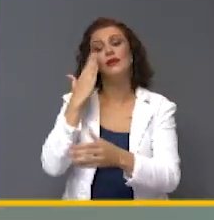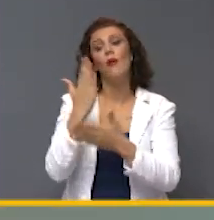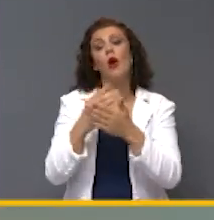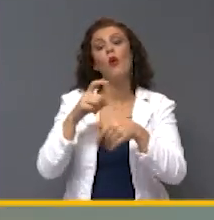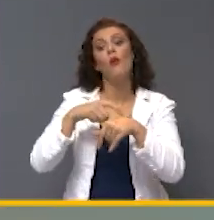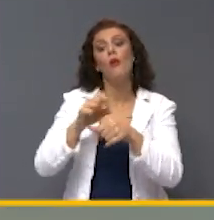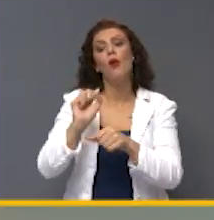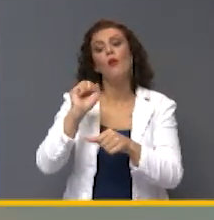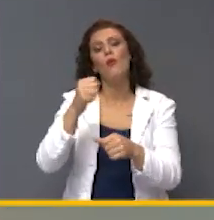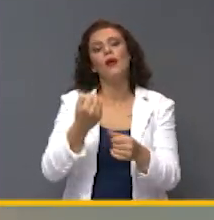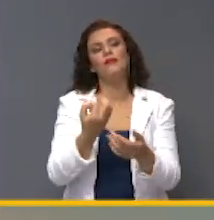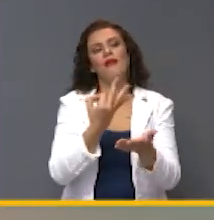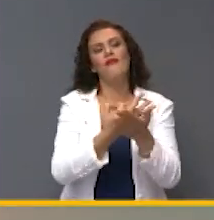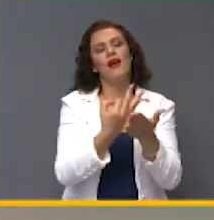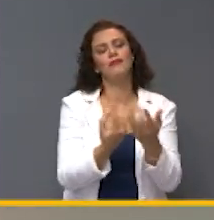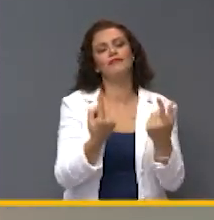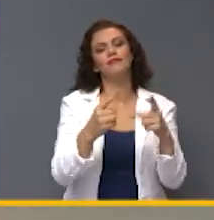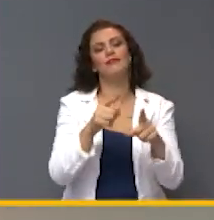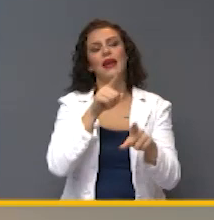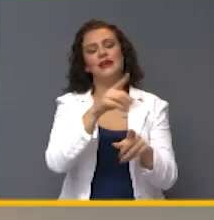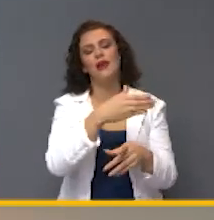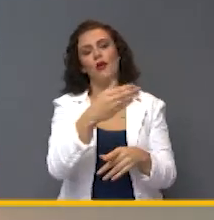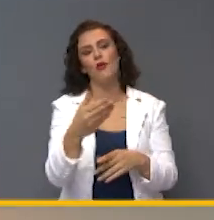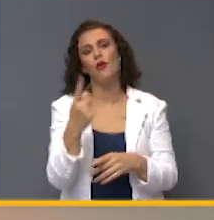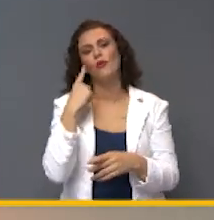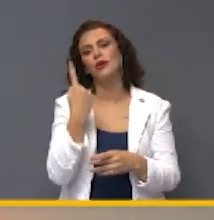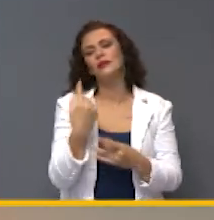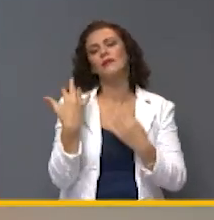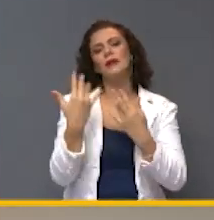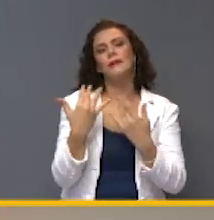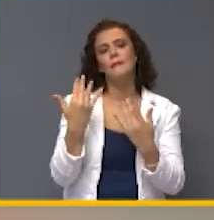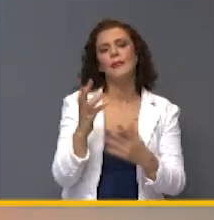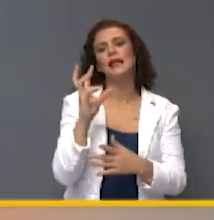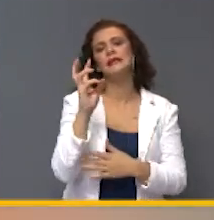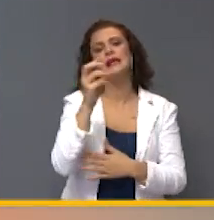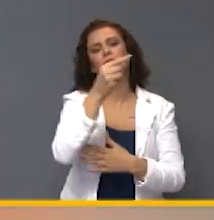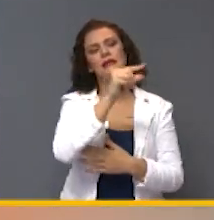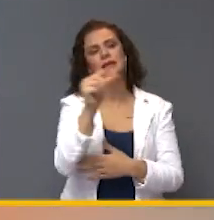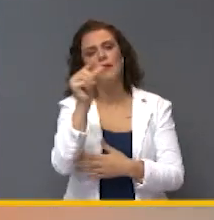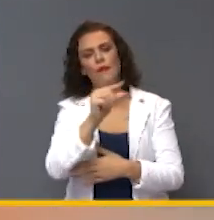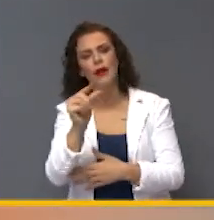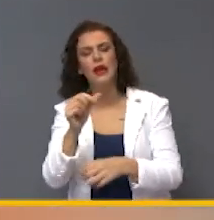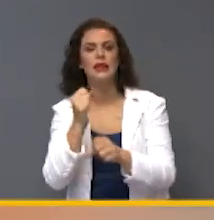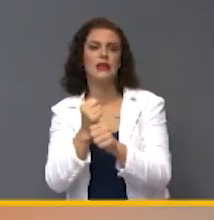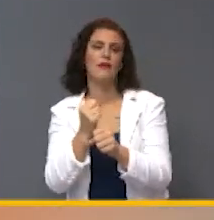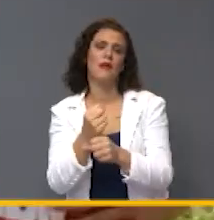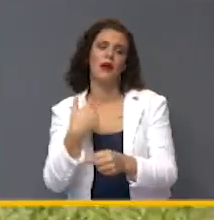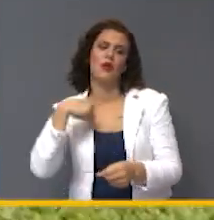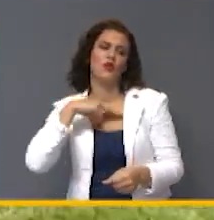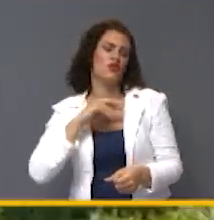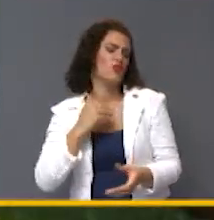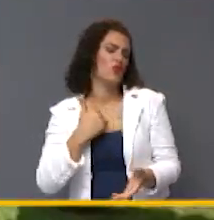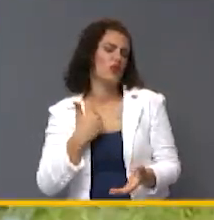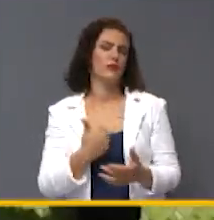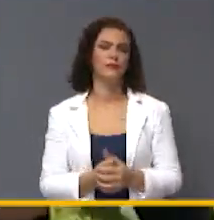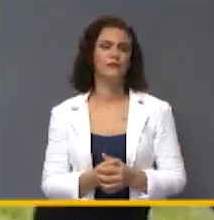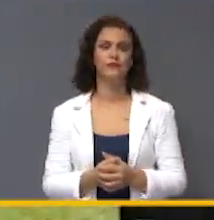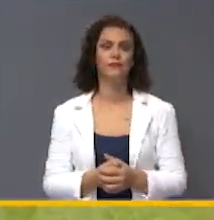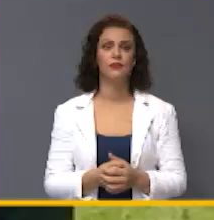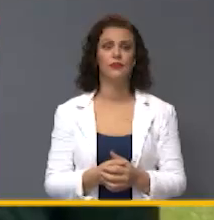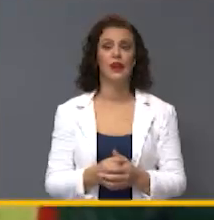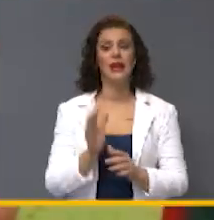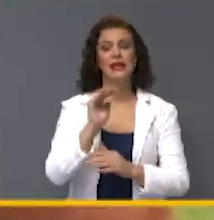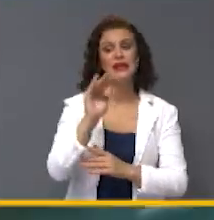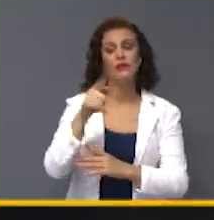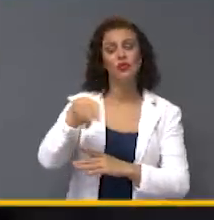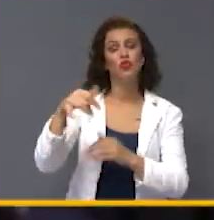podía pasar factura ese tipo de cosas, ¿no? Porque lo normal que uno espera pues son mínimo 6 semanas de trabajo, ¿verdad? Y nosotros no las tuvimos. Despedirse de sus